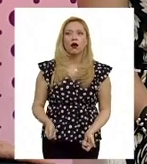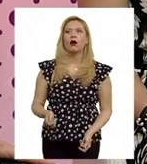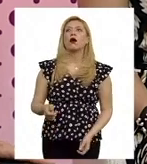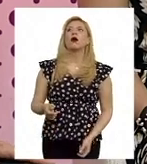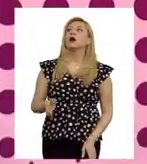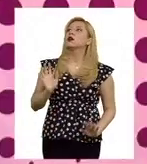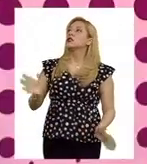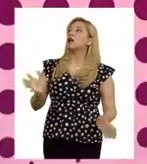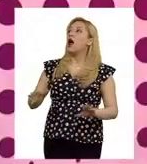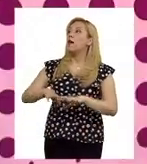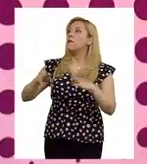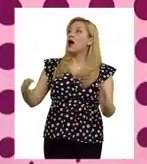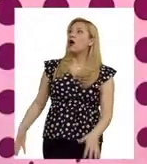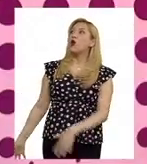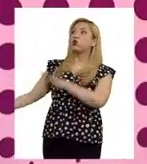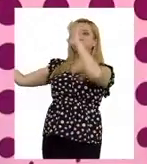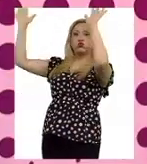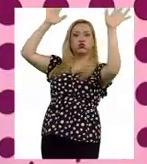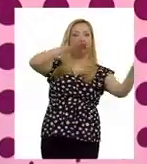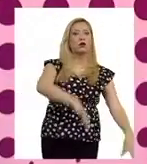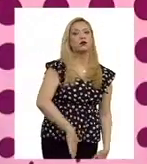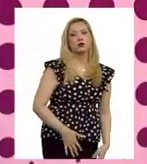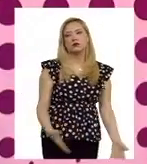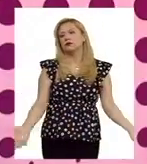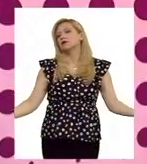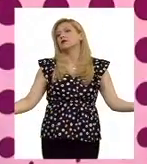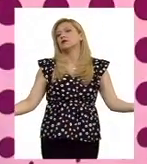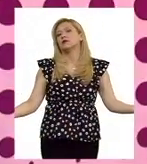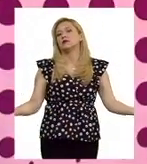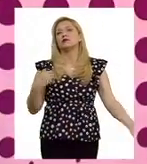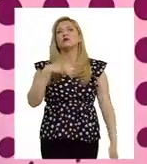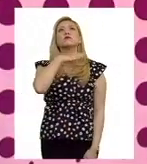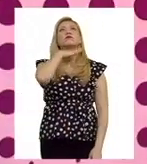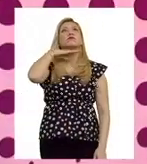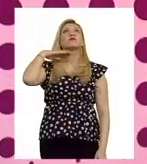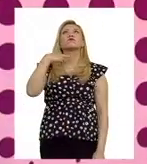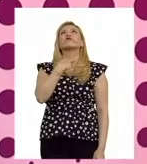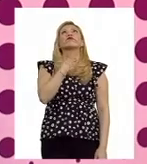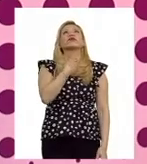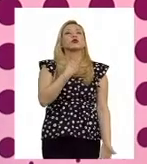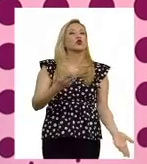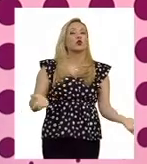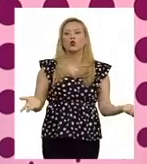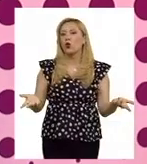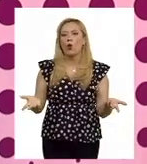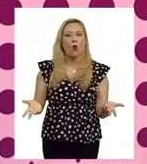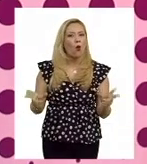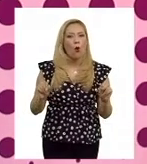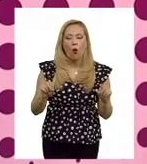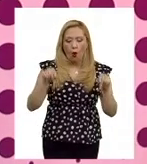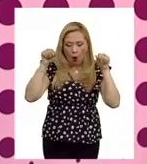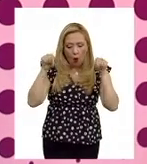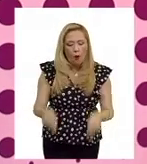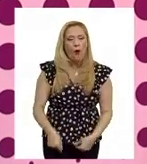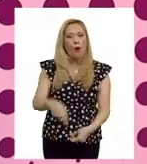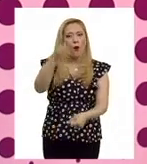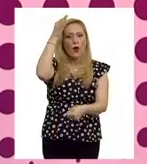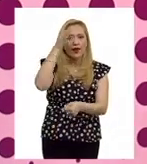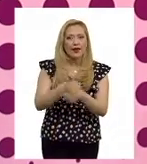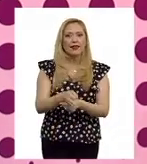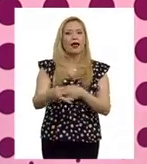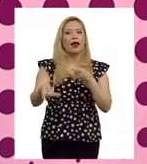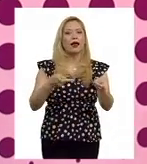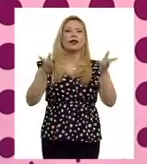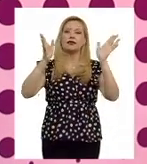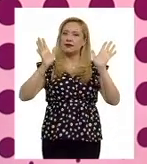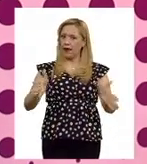mar a unos niveles en donde pues, me llega aquí a la rodilla y yo ya no puedo entrar a mi casa, porque no, se tiene que hacer desde ahorita. La planeación tiene que empezar